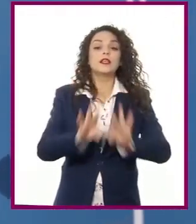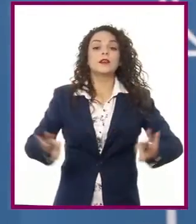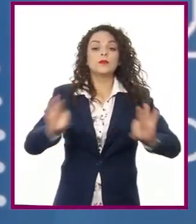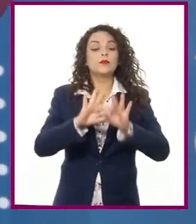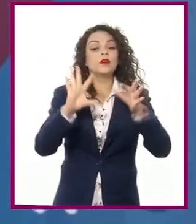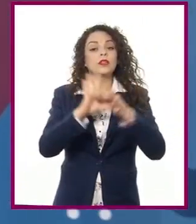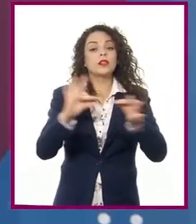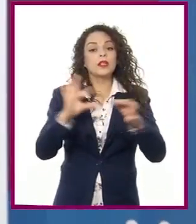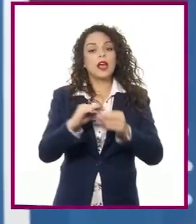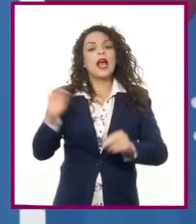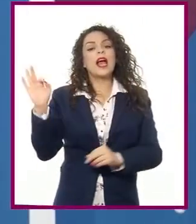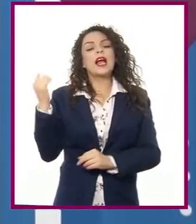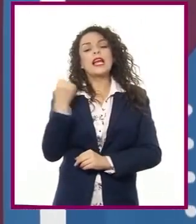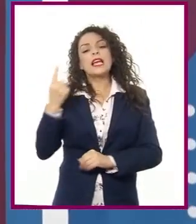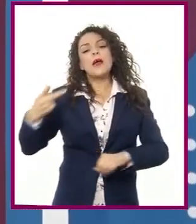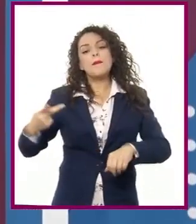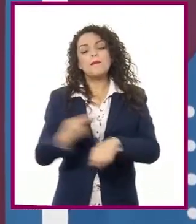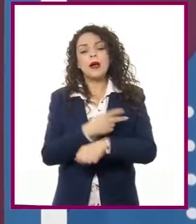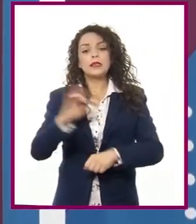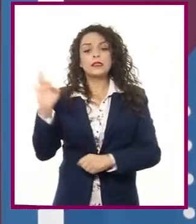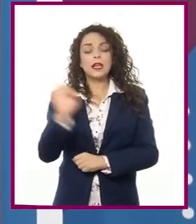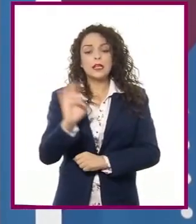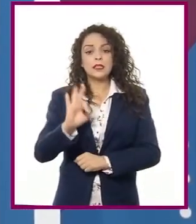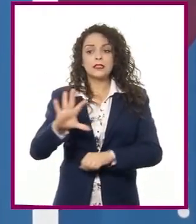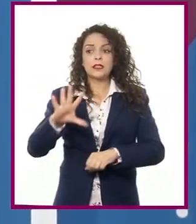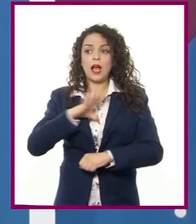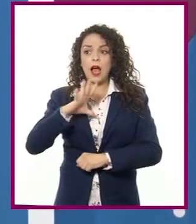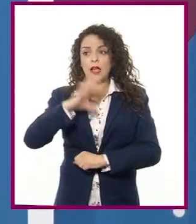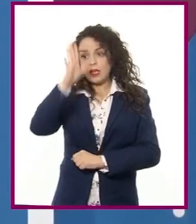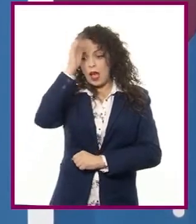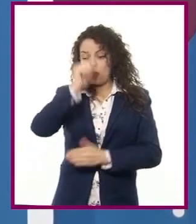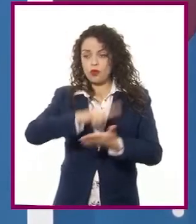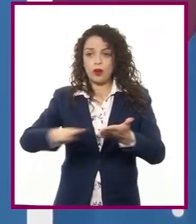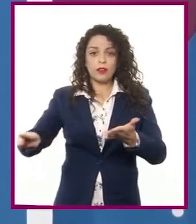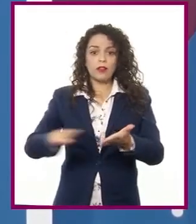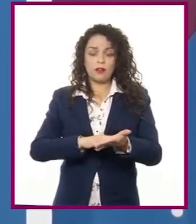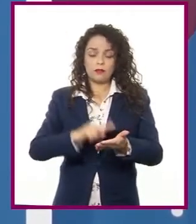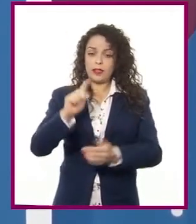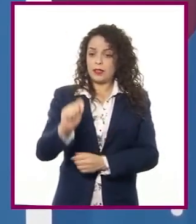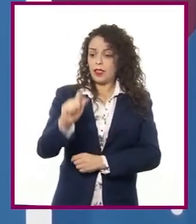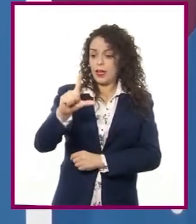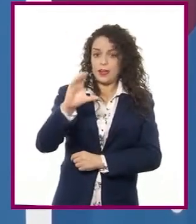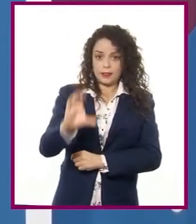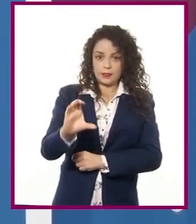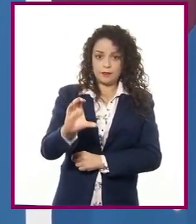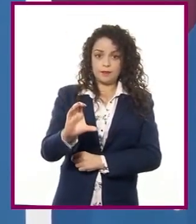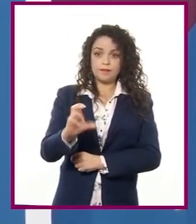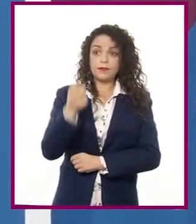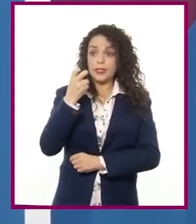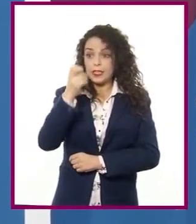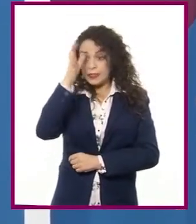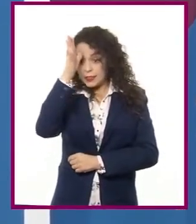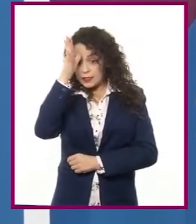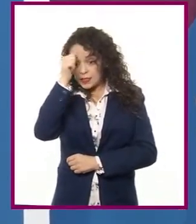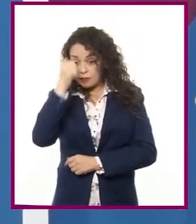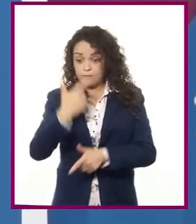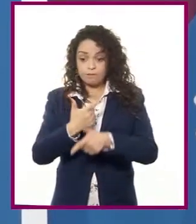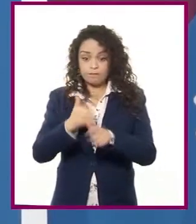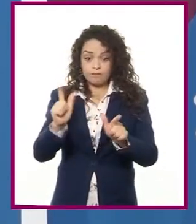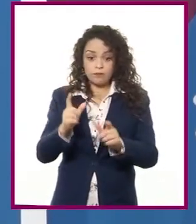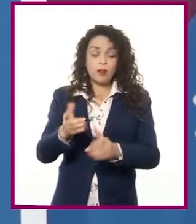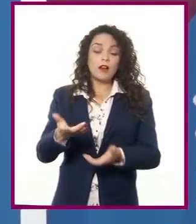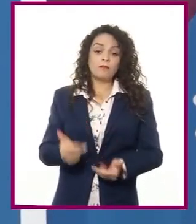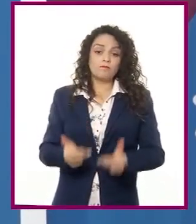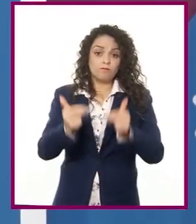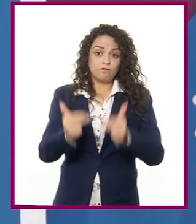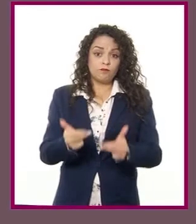principales consecuencias de la creación de áreas y tratados de libre comercio. Por un lado, los tratados y áreas de libre comercio suponen